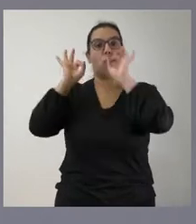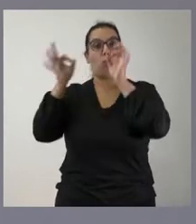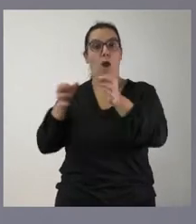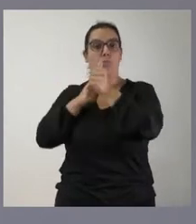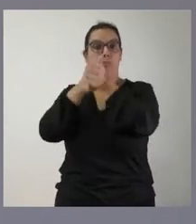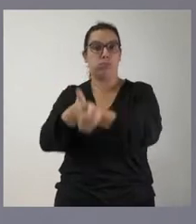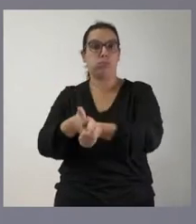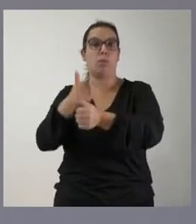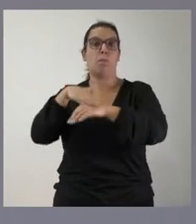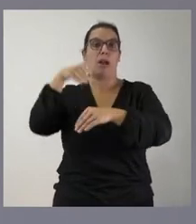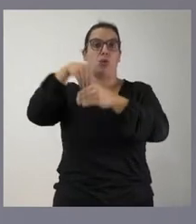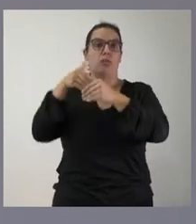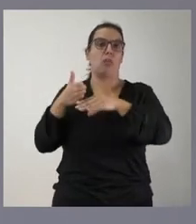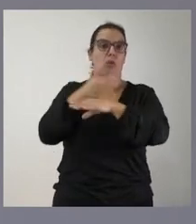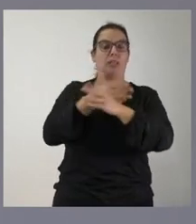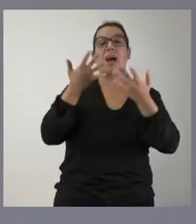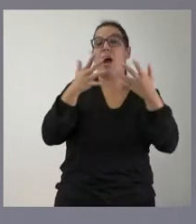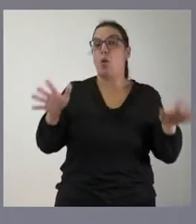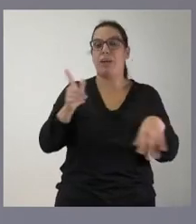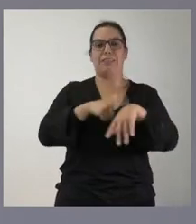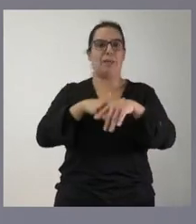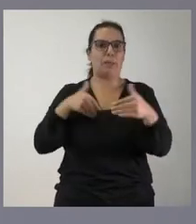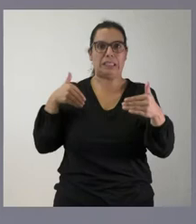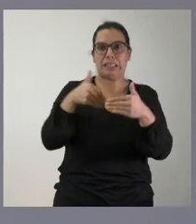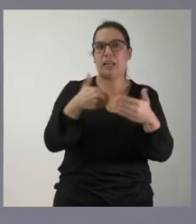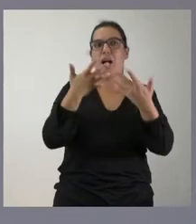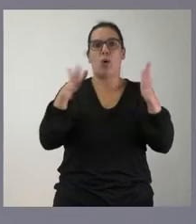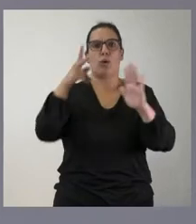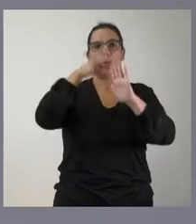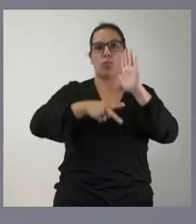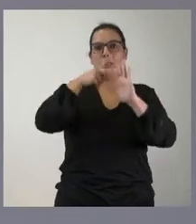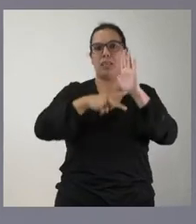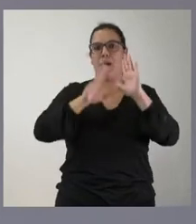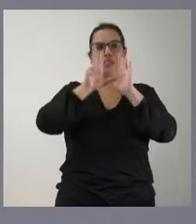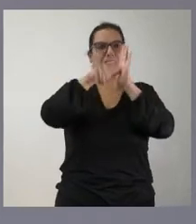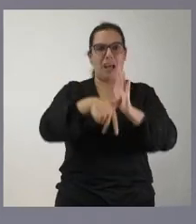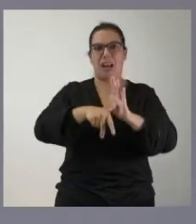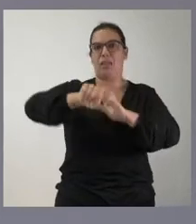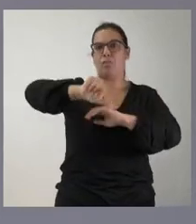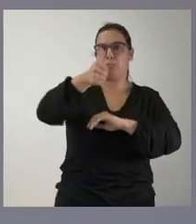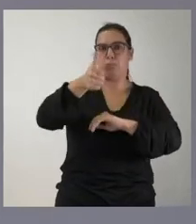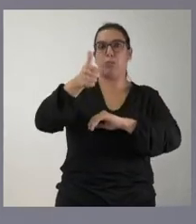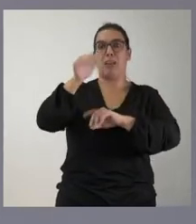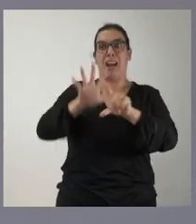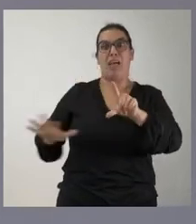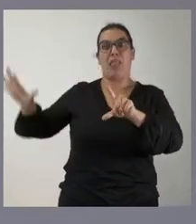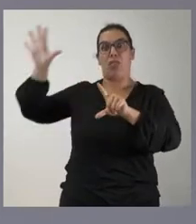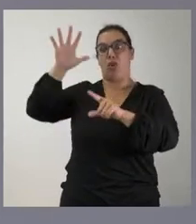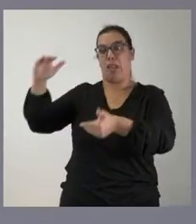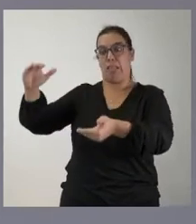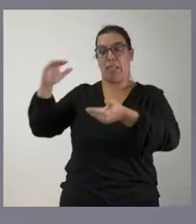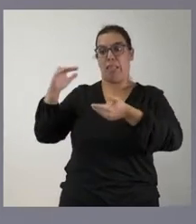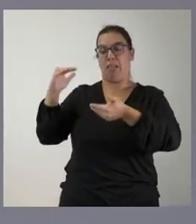disponer de esos currículos a pesar del poco tiempo del que disponíamos y a pesar de que la normativa se aprobó tarde y los currículos nacionales se disponen solo desde